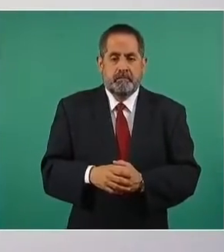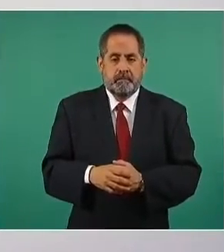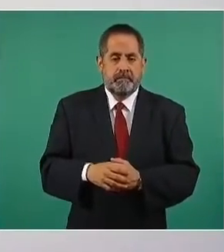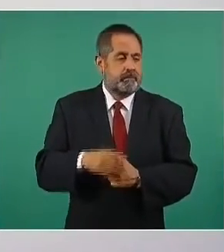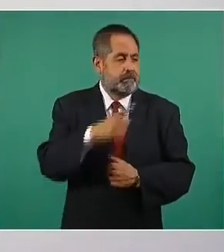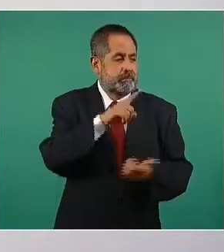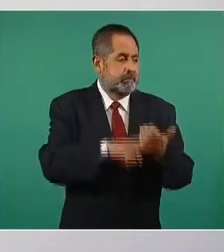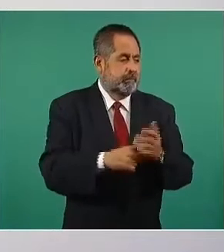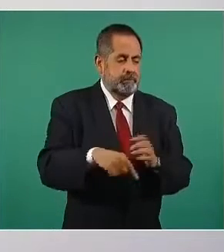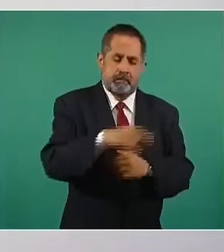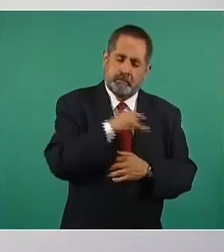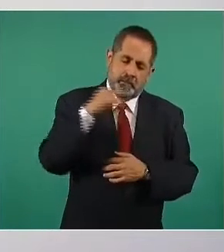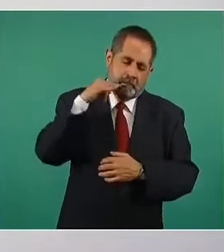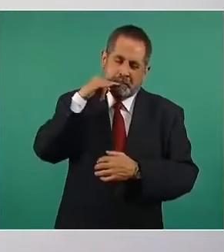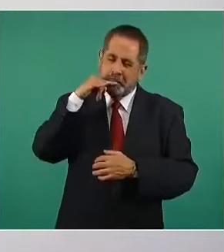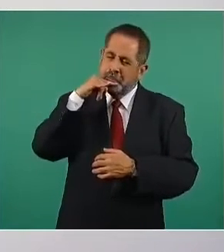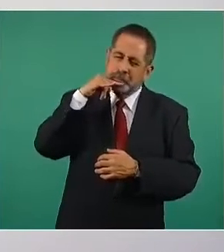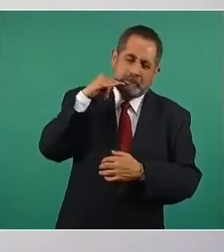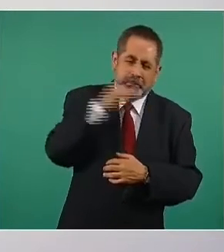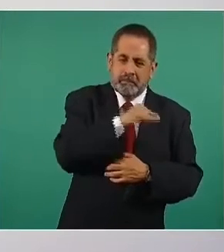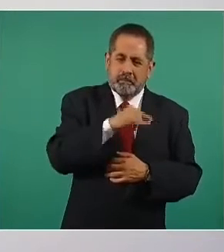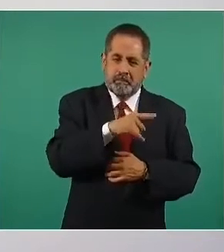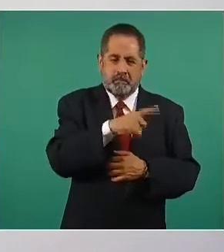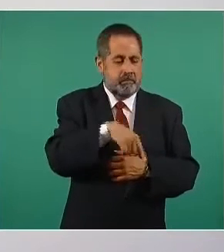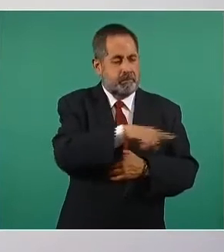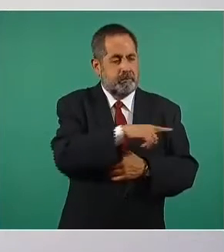la hipocresía por delante,